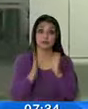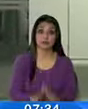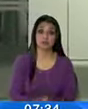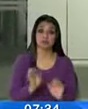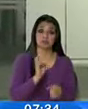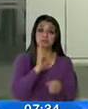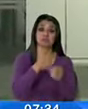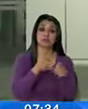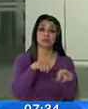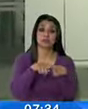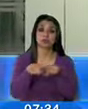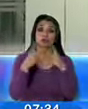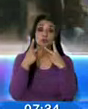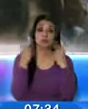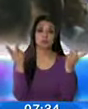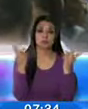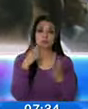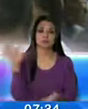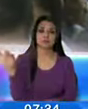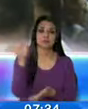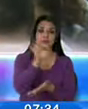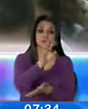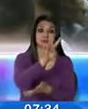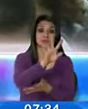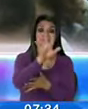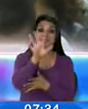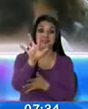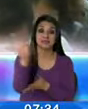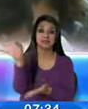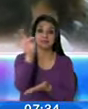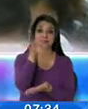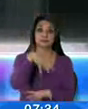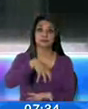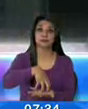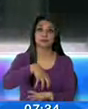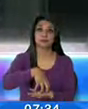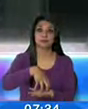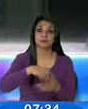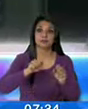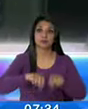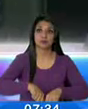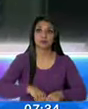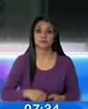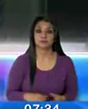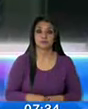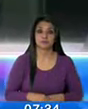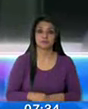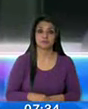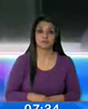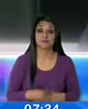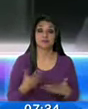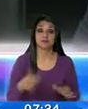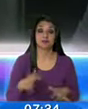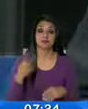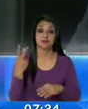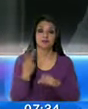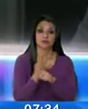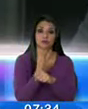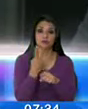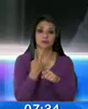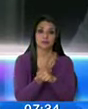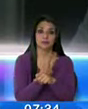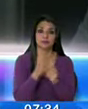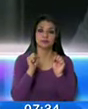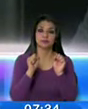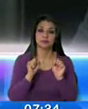al concurso público para la elección de 23 designaciones provinciales. Es la segunda ocasión en la que se puede llevar